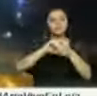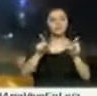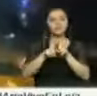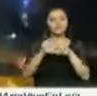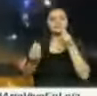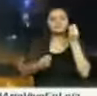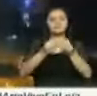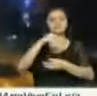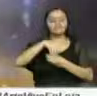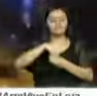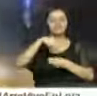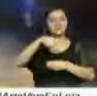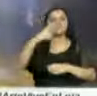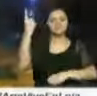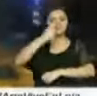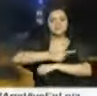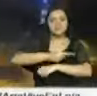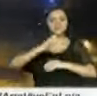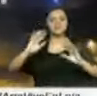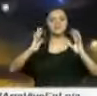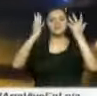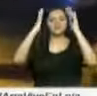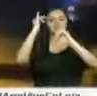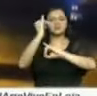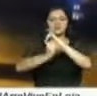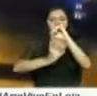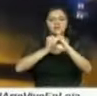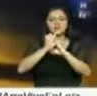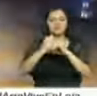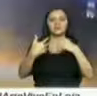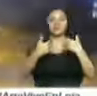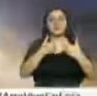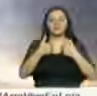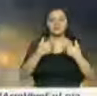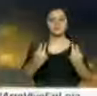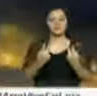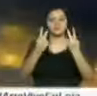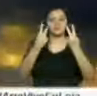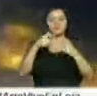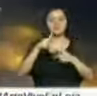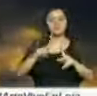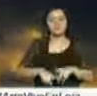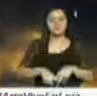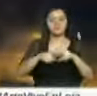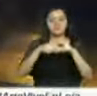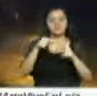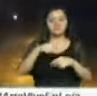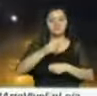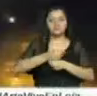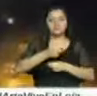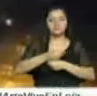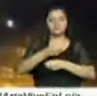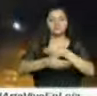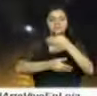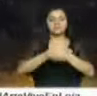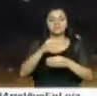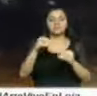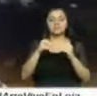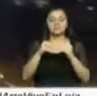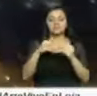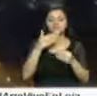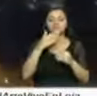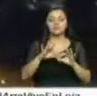está ocurriendo con este Festival Internacional de las Artes Vivas. Al iniciar también este